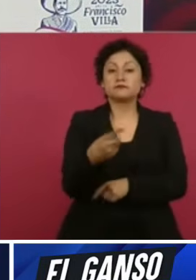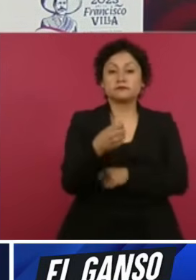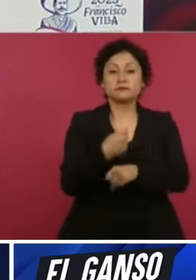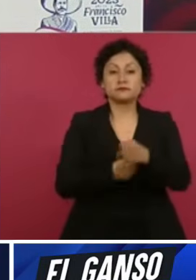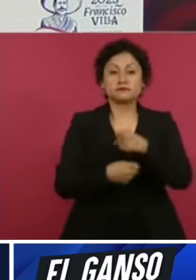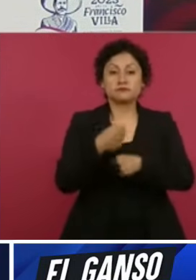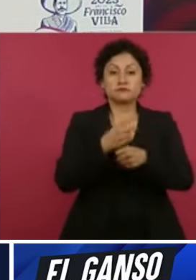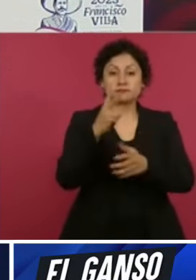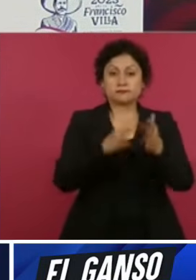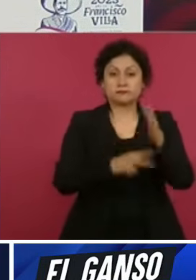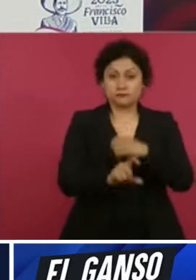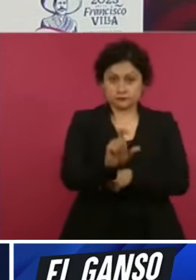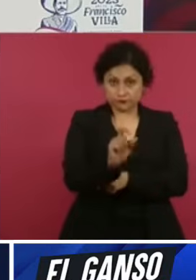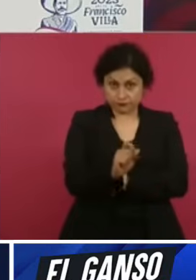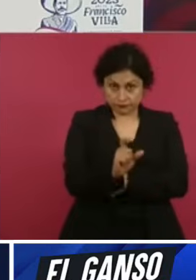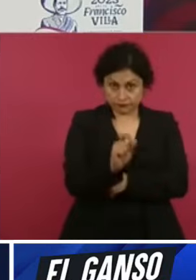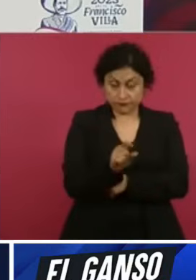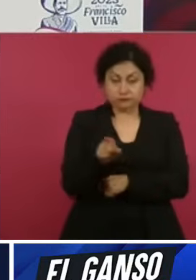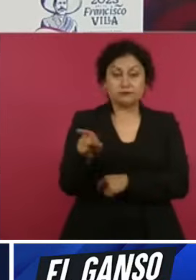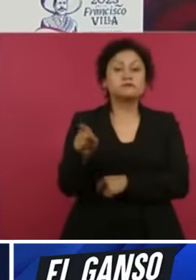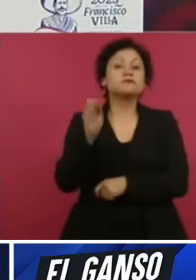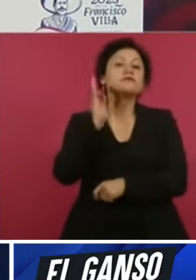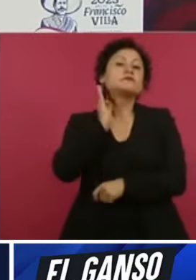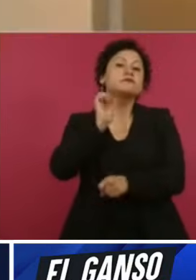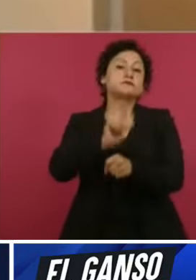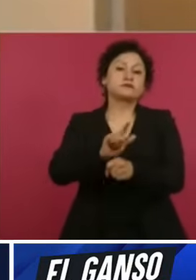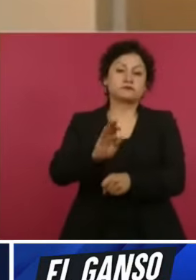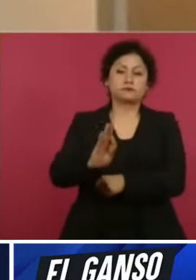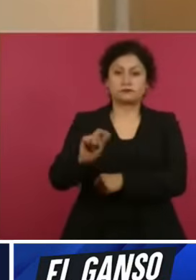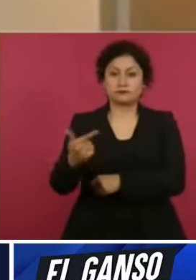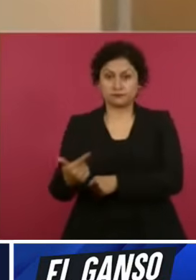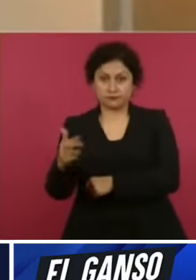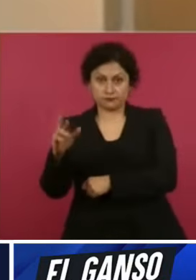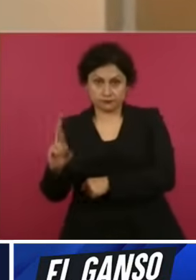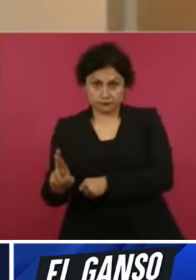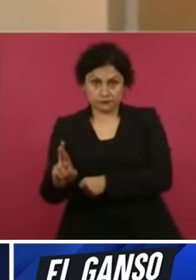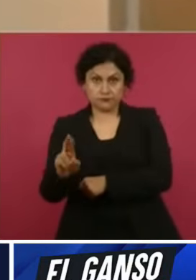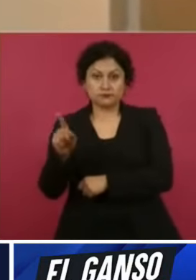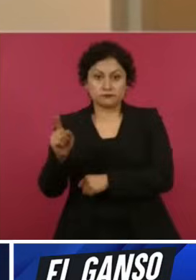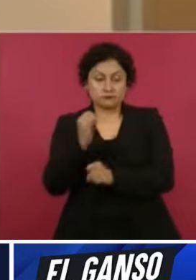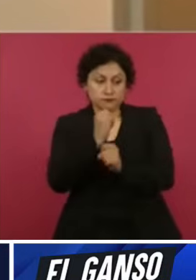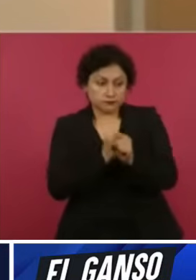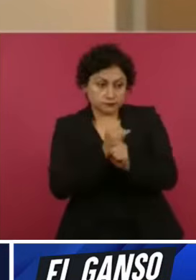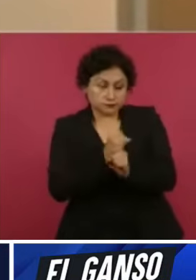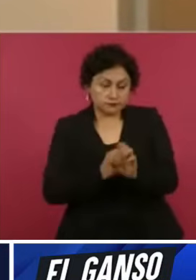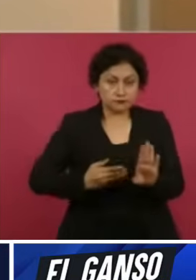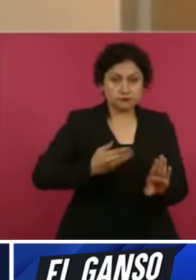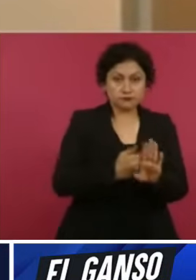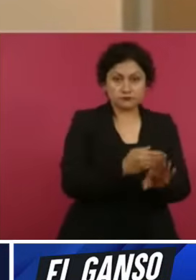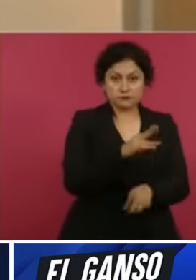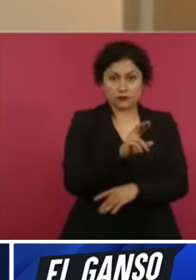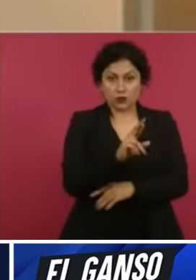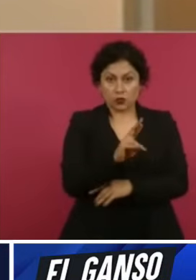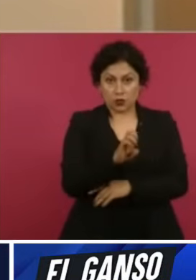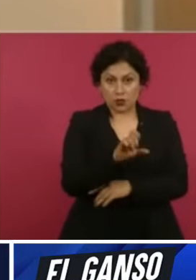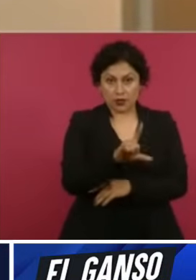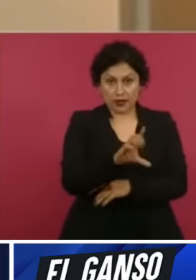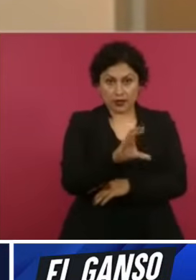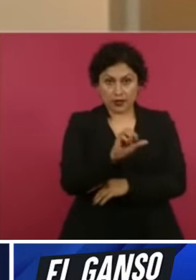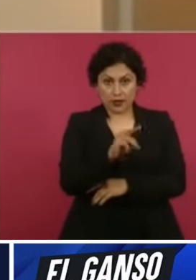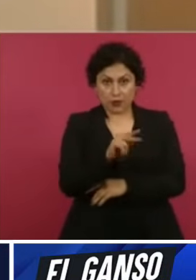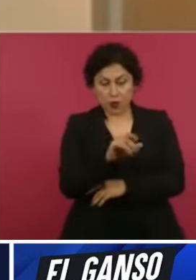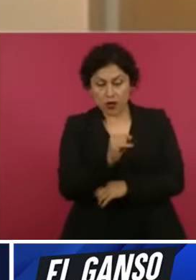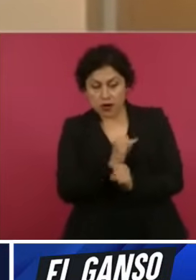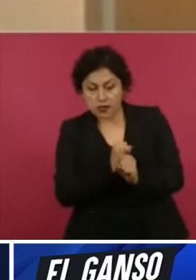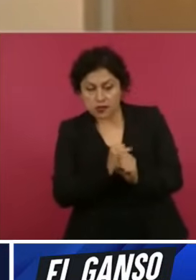fiscalía general para poder proceder penalmente en contra de Uriel Carmona por la probable comisión de